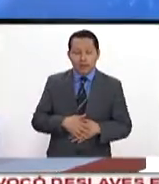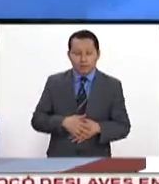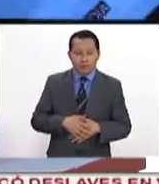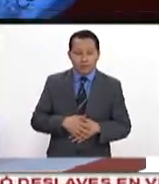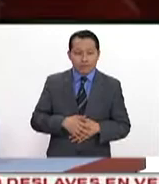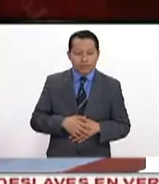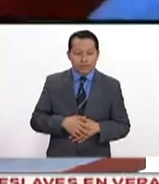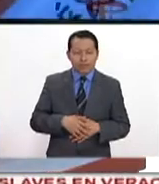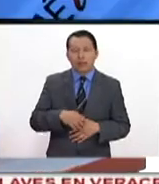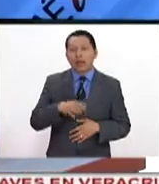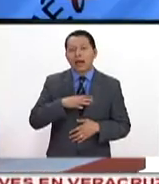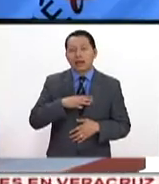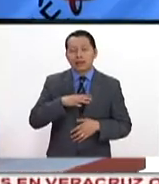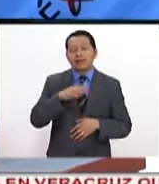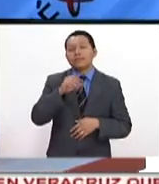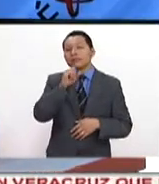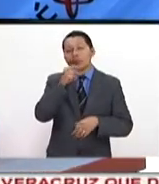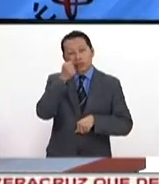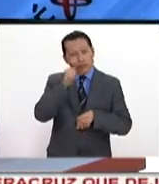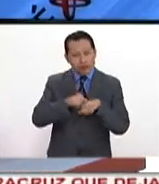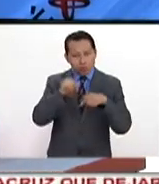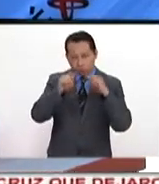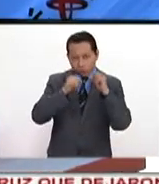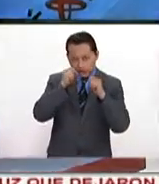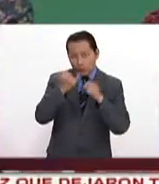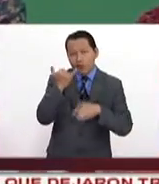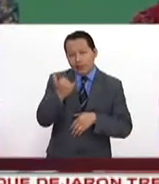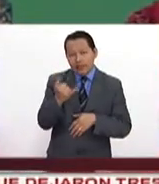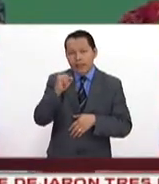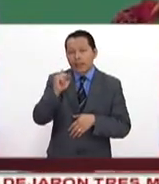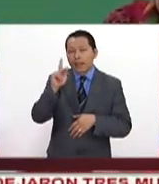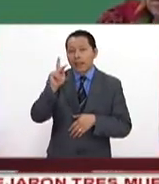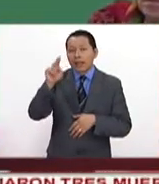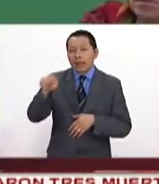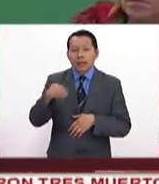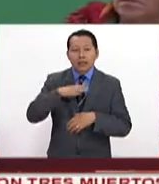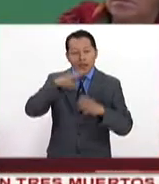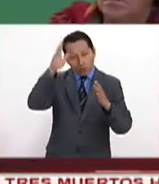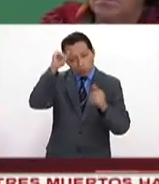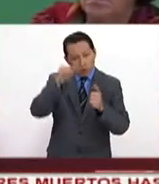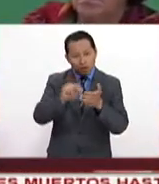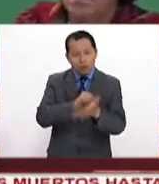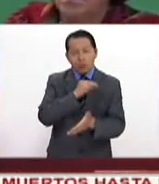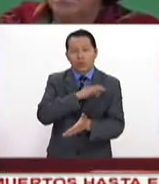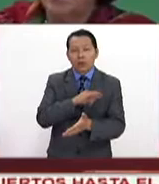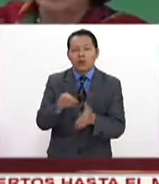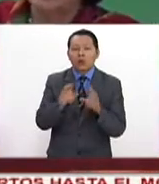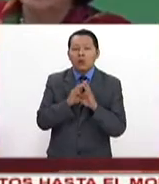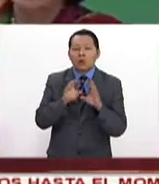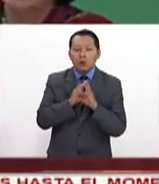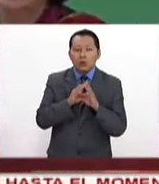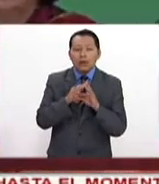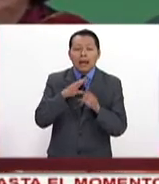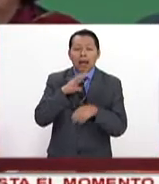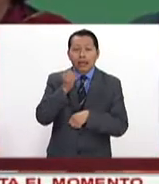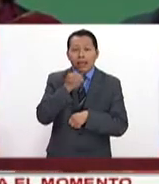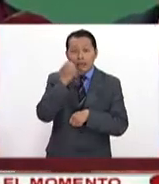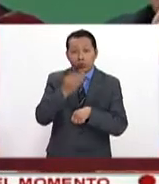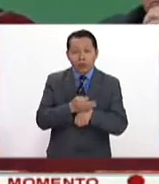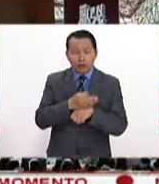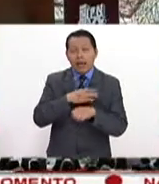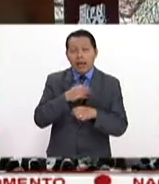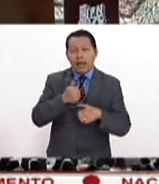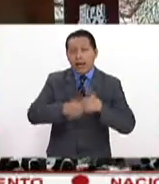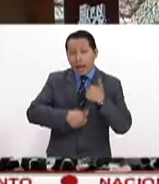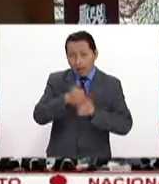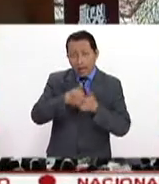Autoridades de la Secretaría de Turismo Federal y del Instituto Politécnico Nacional firmaron un convenio de colaboración a través del cual estudiantes de las carreras de